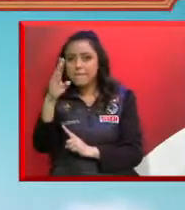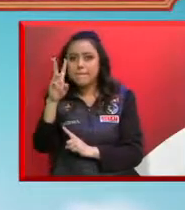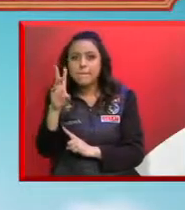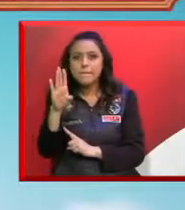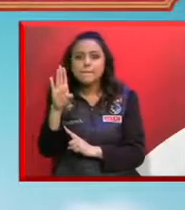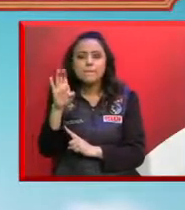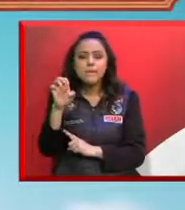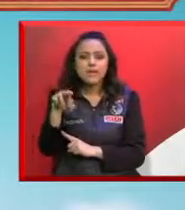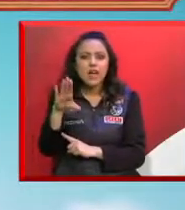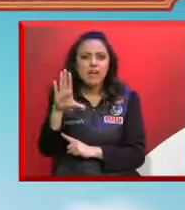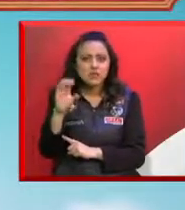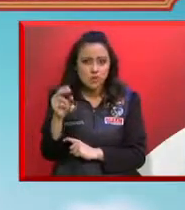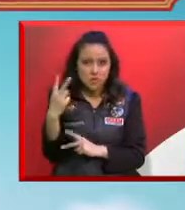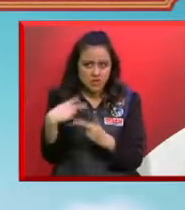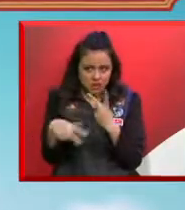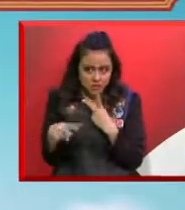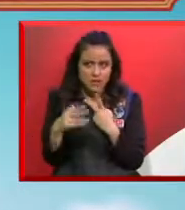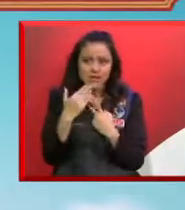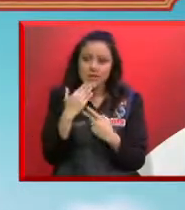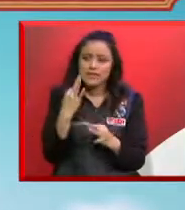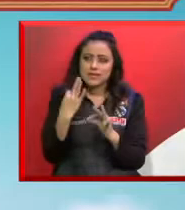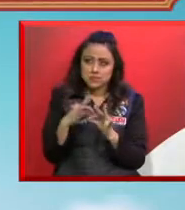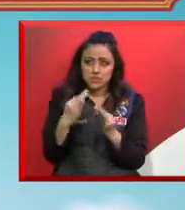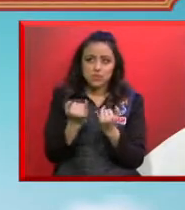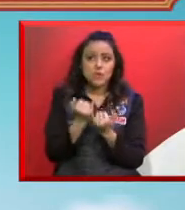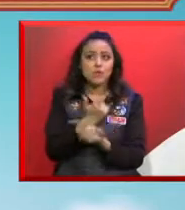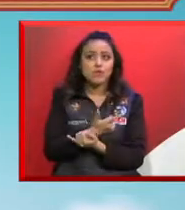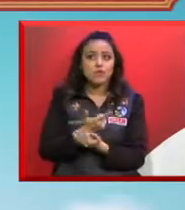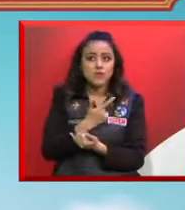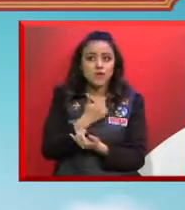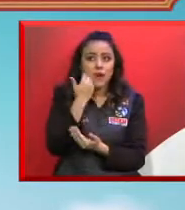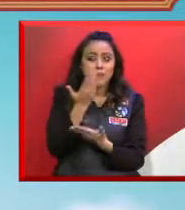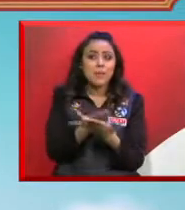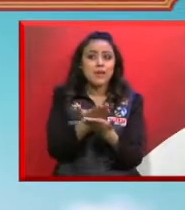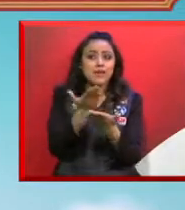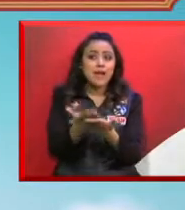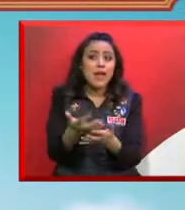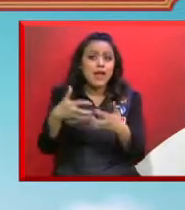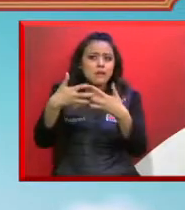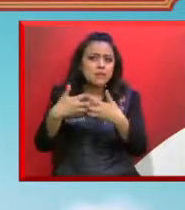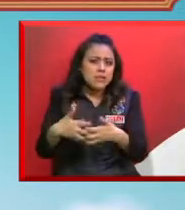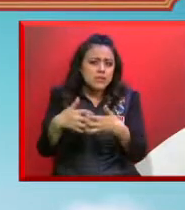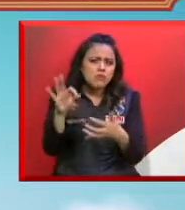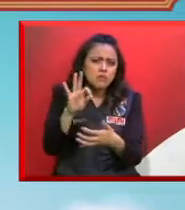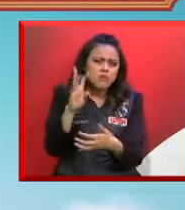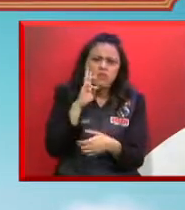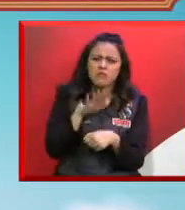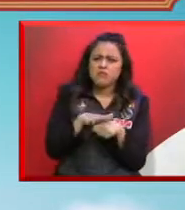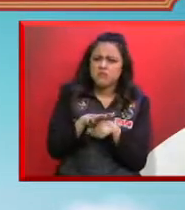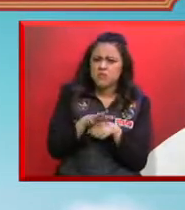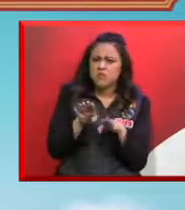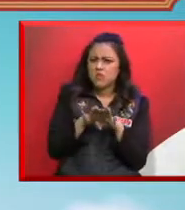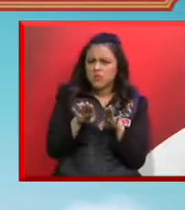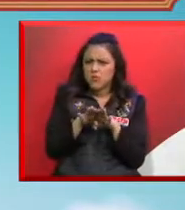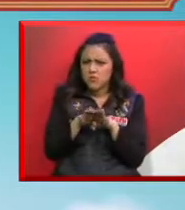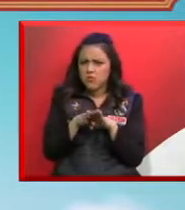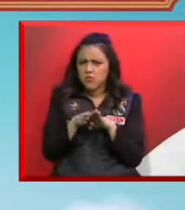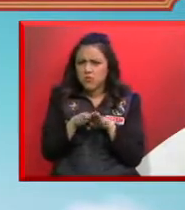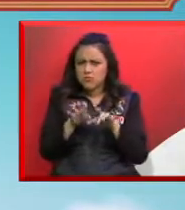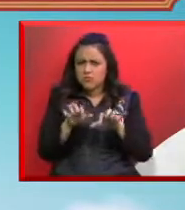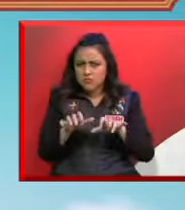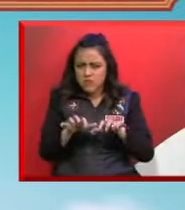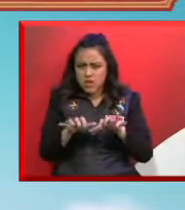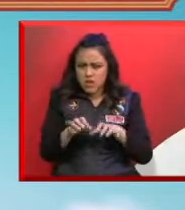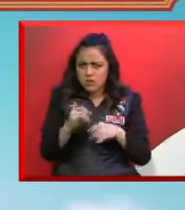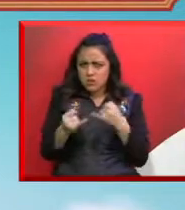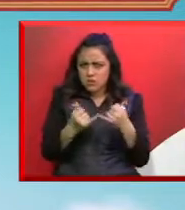recibir a más gente aquí en Contenedor. Ya listo, y me da mucho gusto presentar empresas que a lo mejor dices, oye, ¿qué tiene que ver una empresa de recibos electrónicos en el